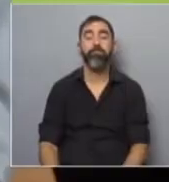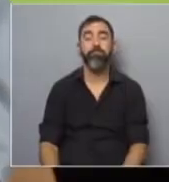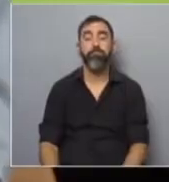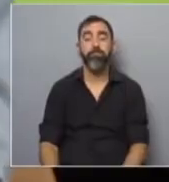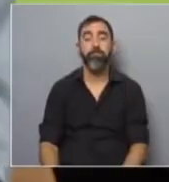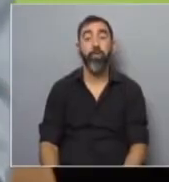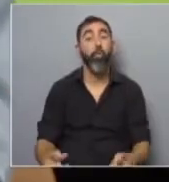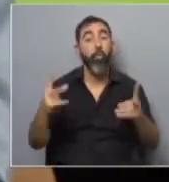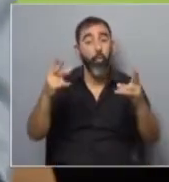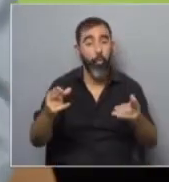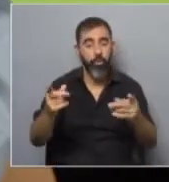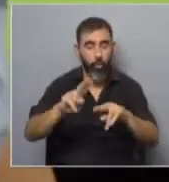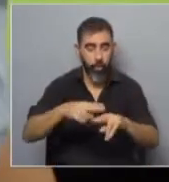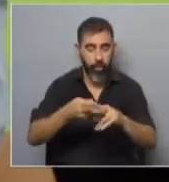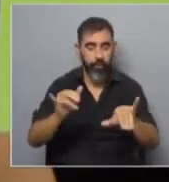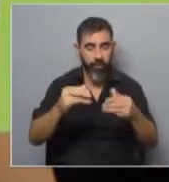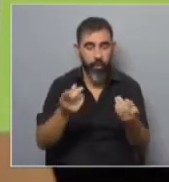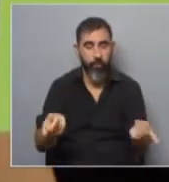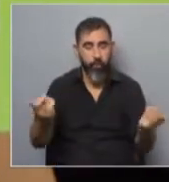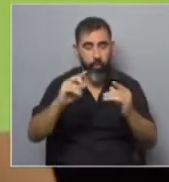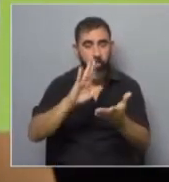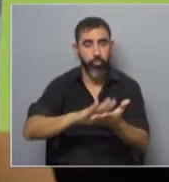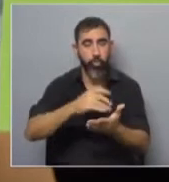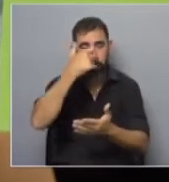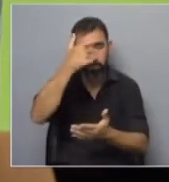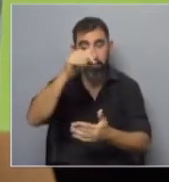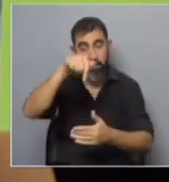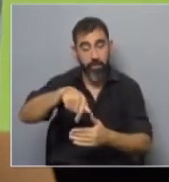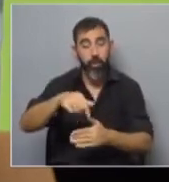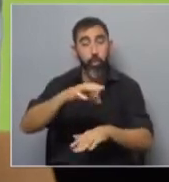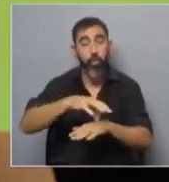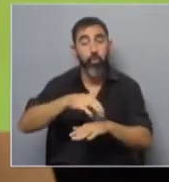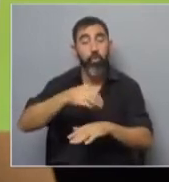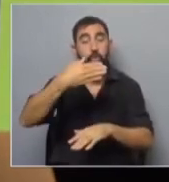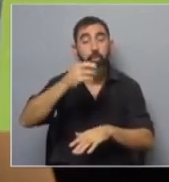viene. Hacemos una nueva pausa en Sobre Ciencia. A la vuelta aquí en estudios, el doctor Luis